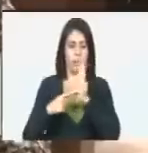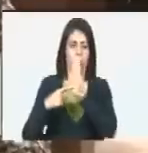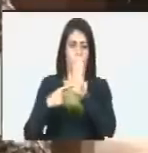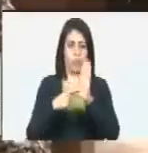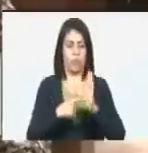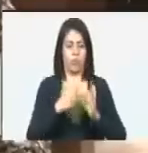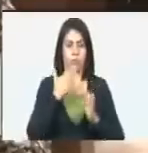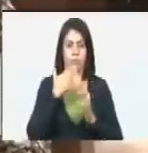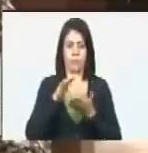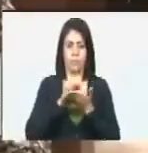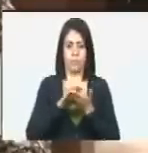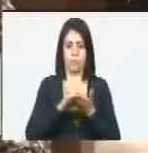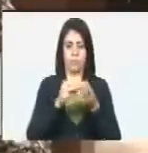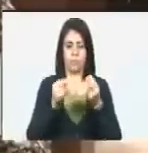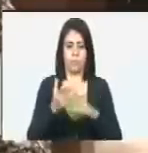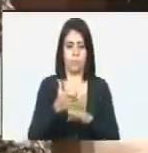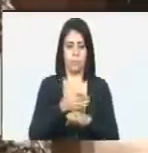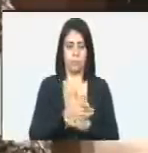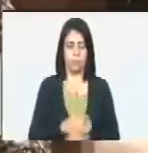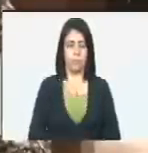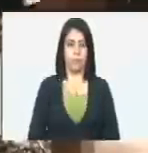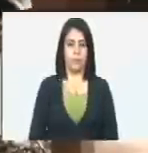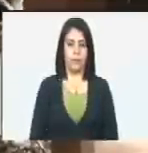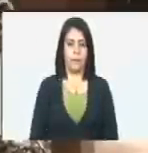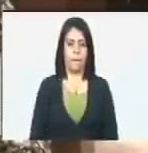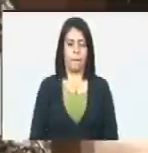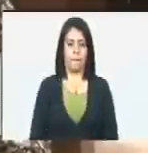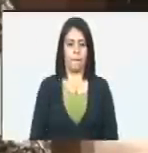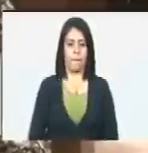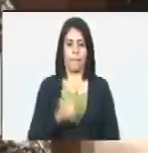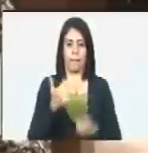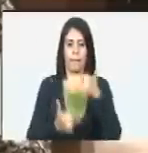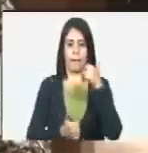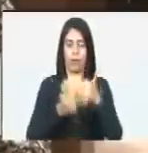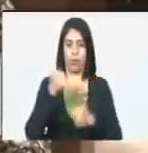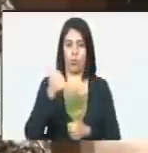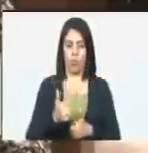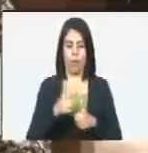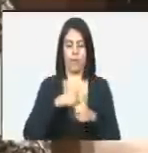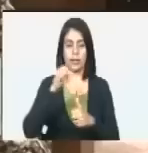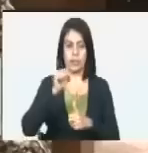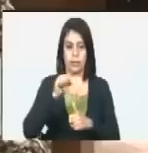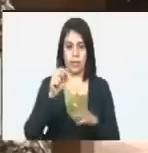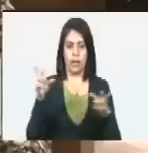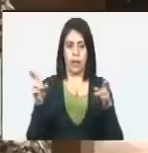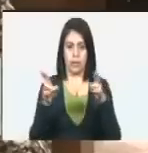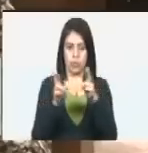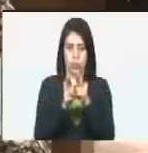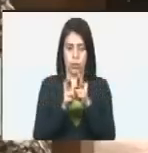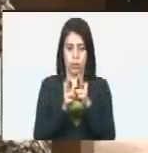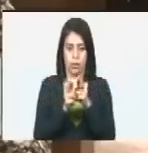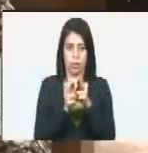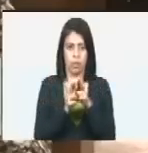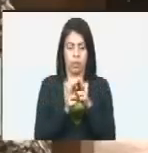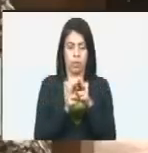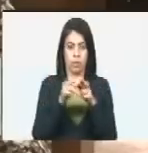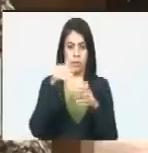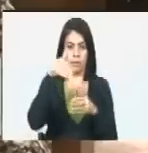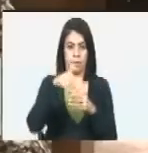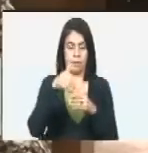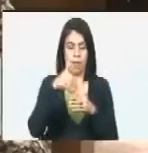objeciones preliminares. ¿Cuáles fueron, en síntesis, esas objeciones